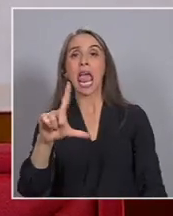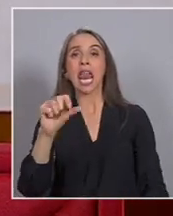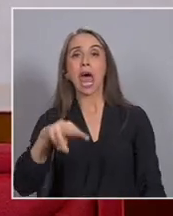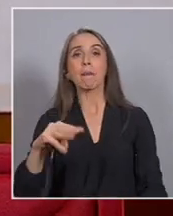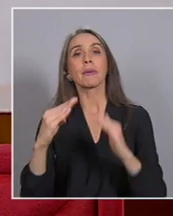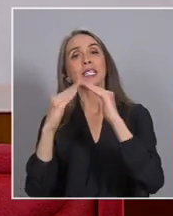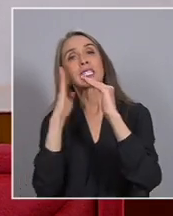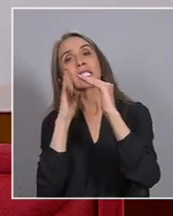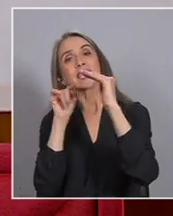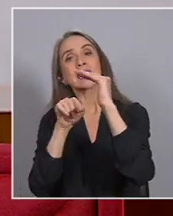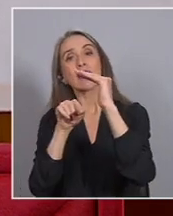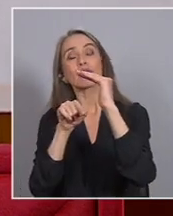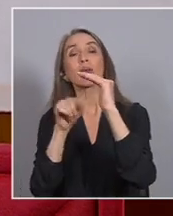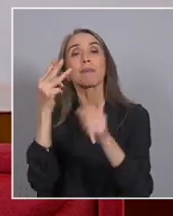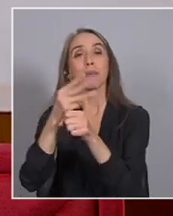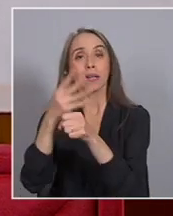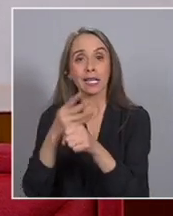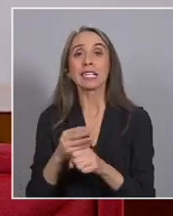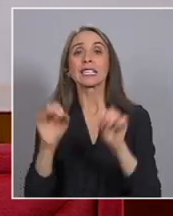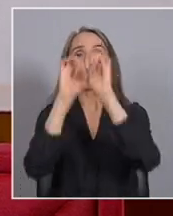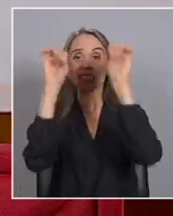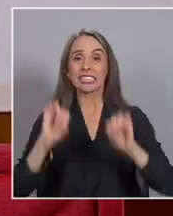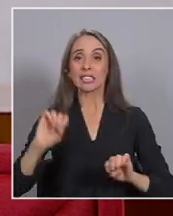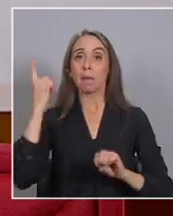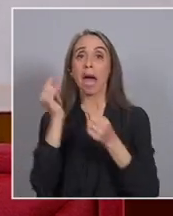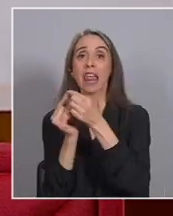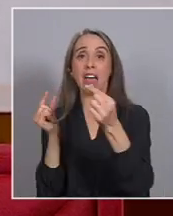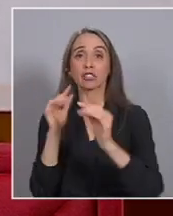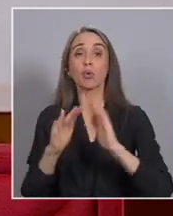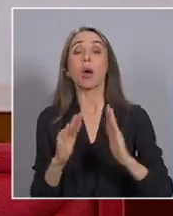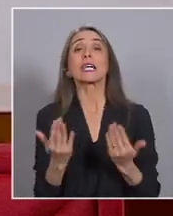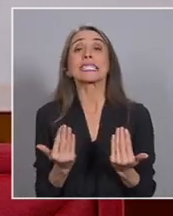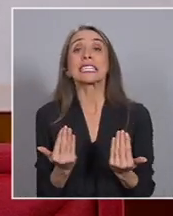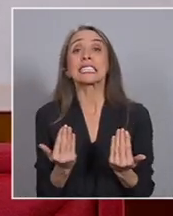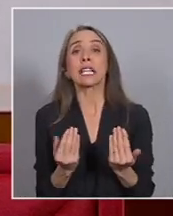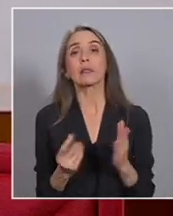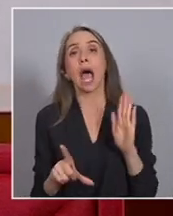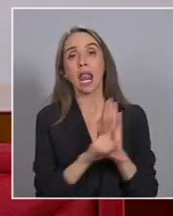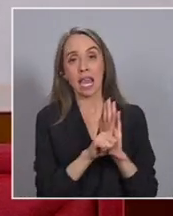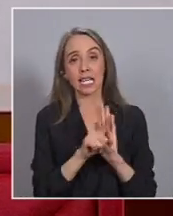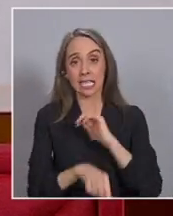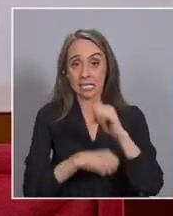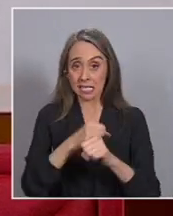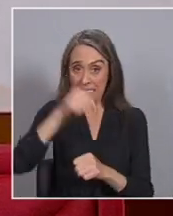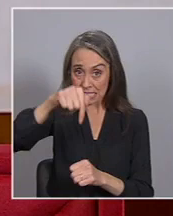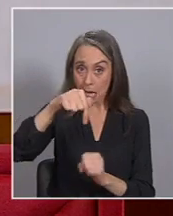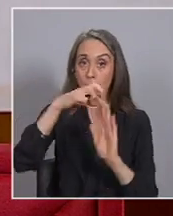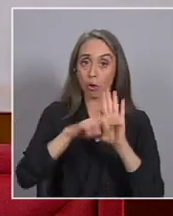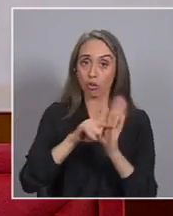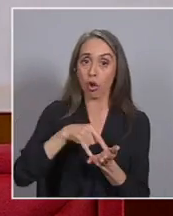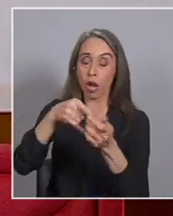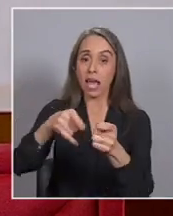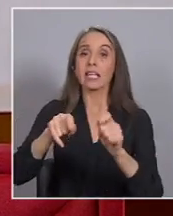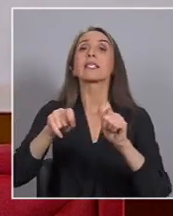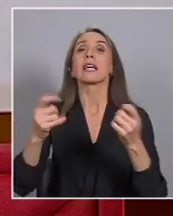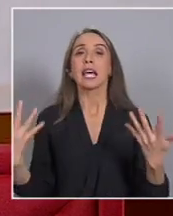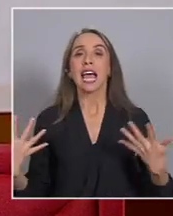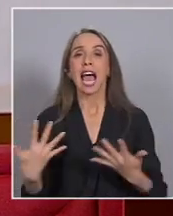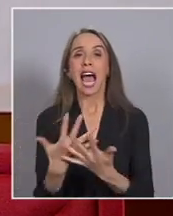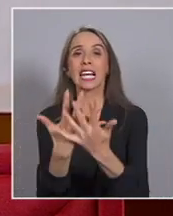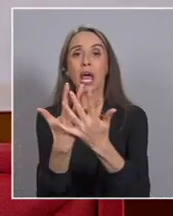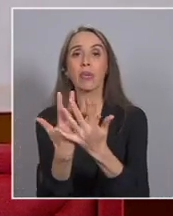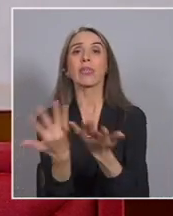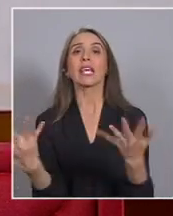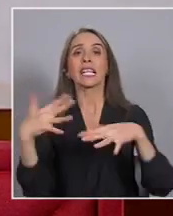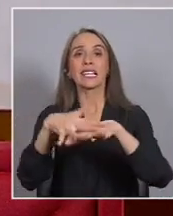creación del Sistema Nacional de Cuidados requiere de una ley y por eso este año presentaremos el proyecto que crea esta red integrada de servicios e